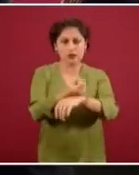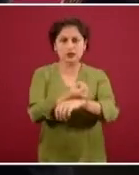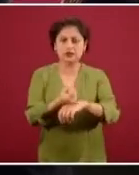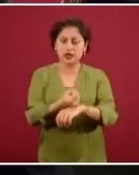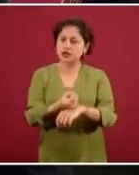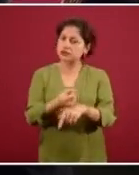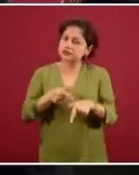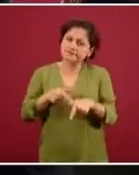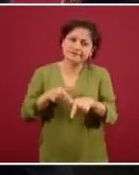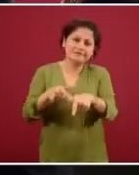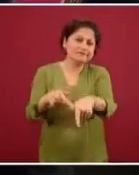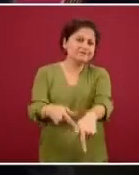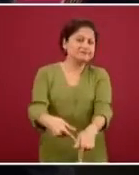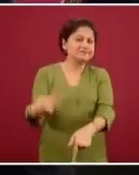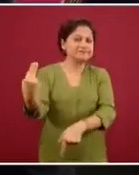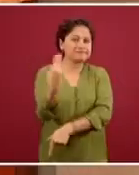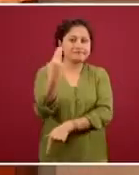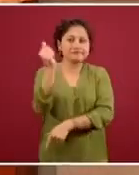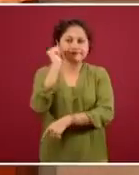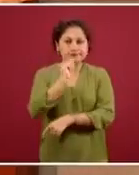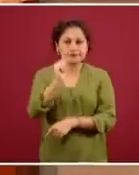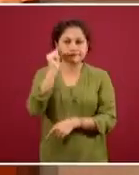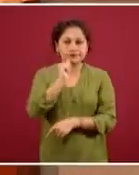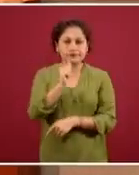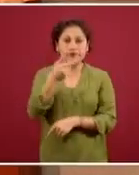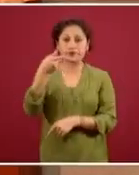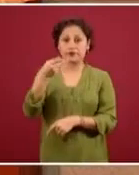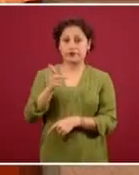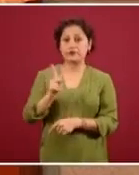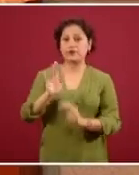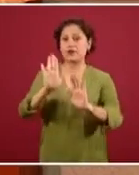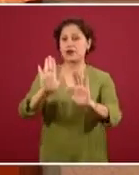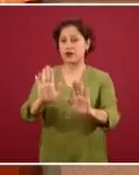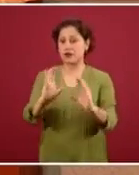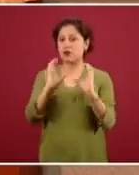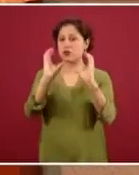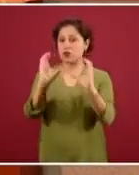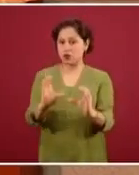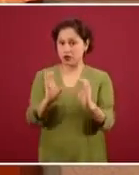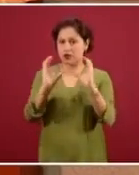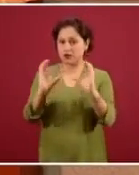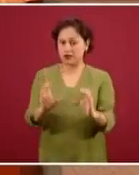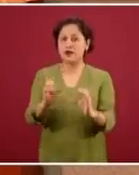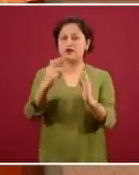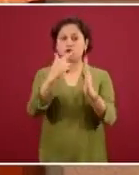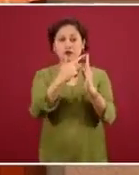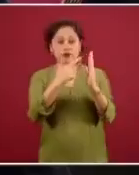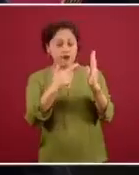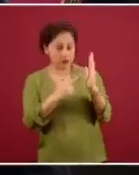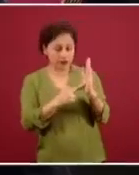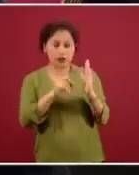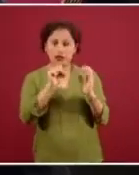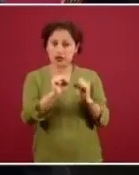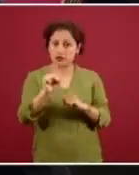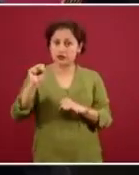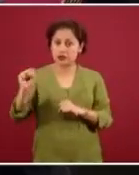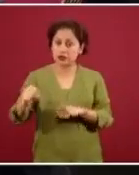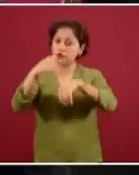Pero ojo, siempre ordenada y alineada a lo que emite la Secretaría de Salud. Por